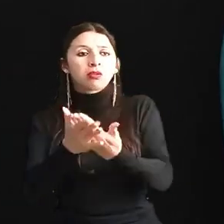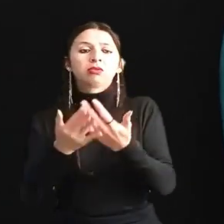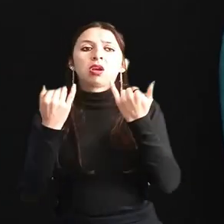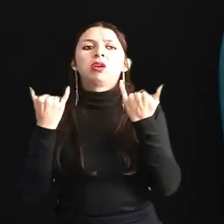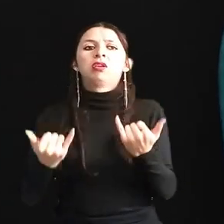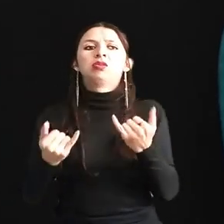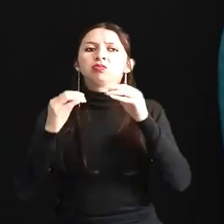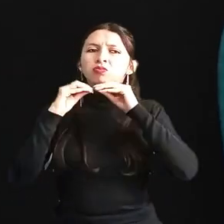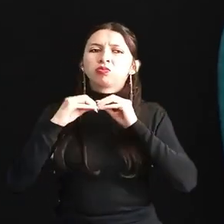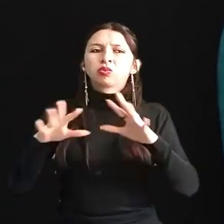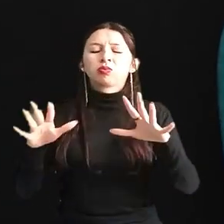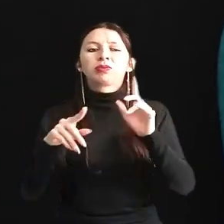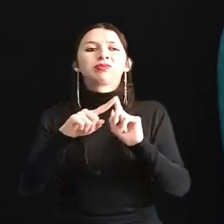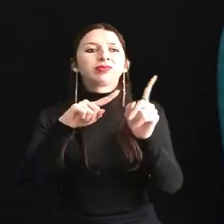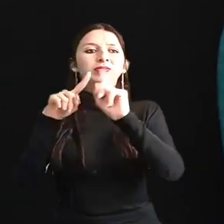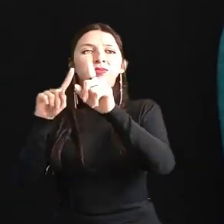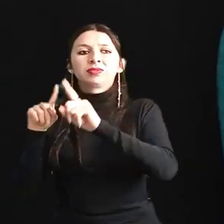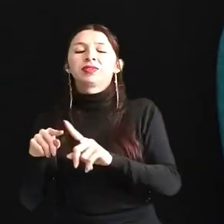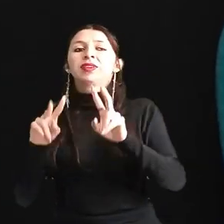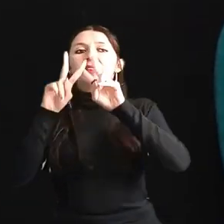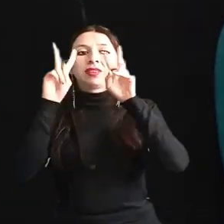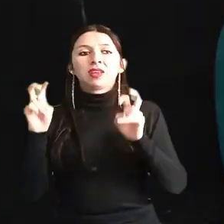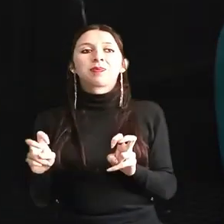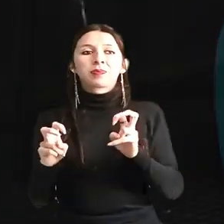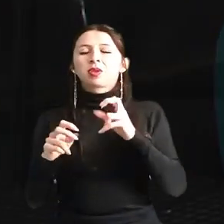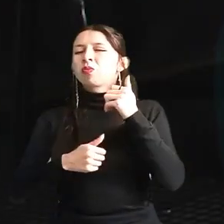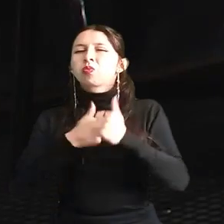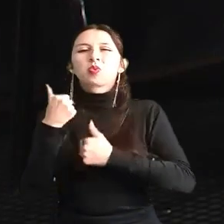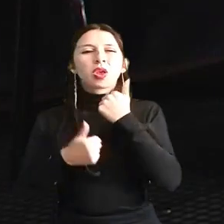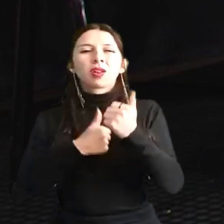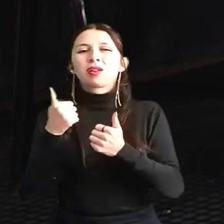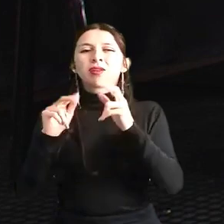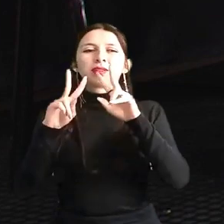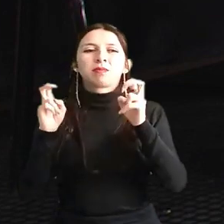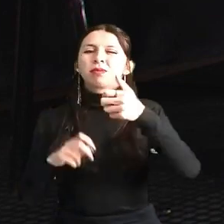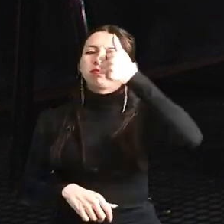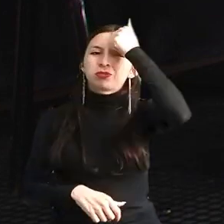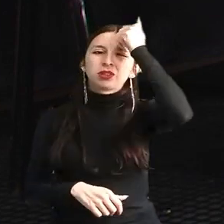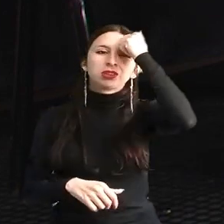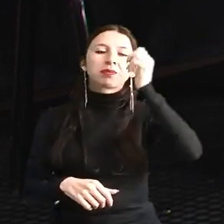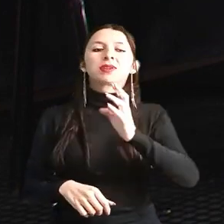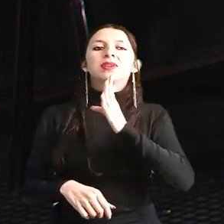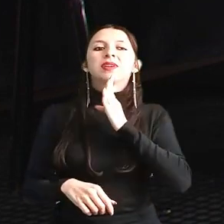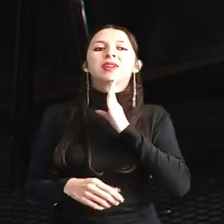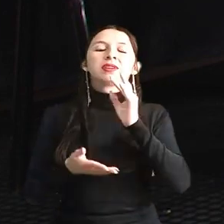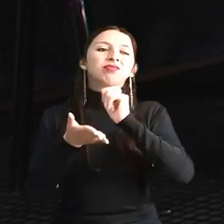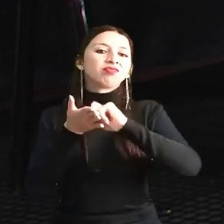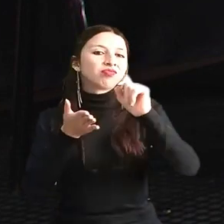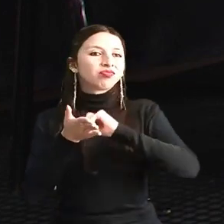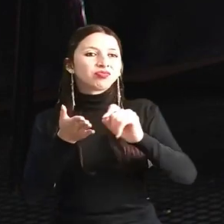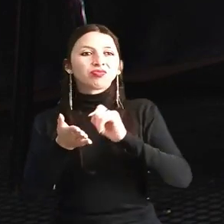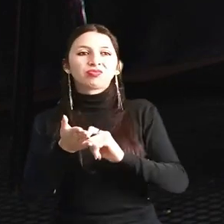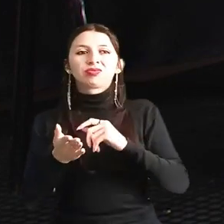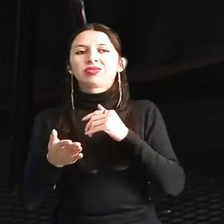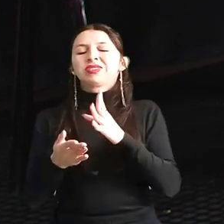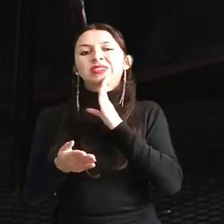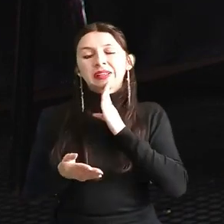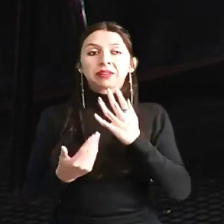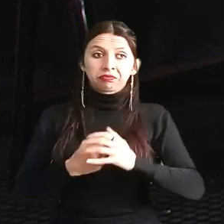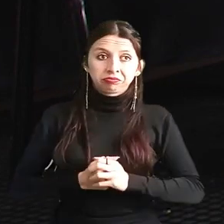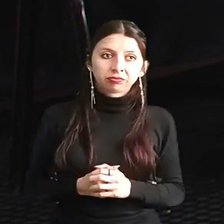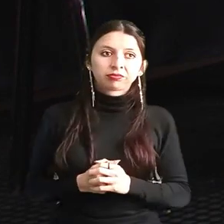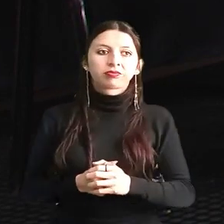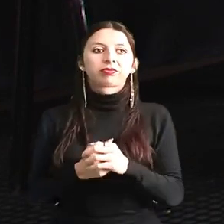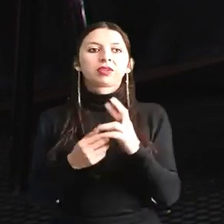revista que toca diferentes temas hablemos un poco de eso Cuáles son los temas principales de los que se puede escribir y sobre todo Quién está escribiendo dentro